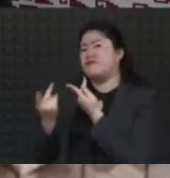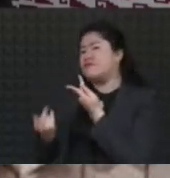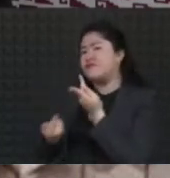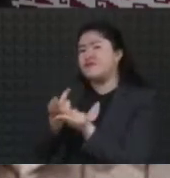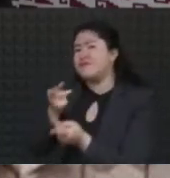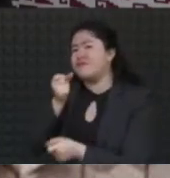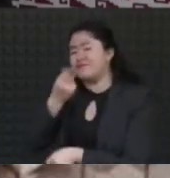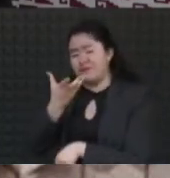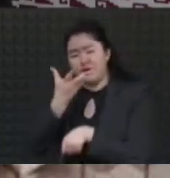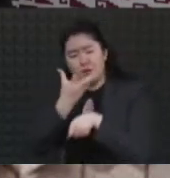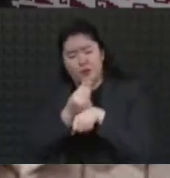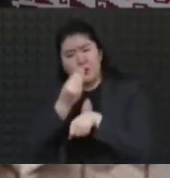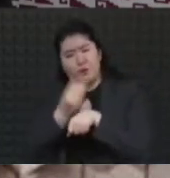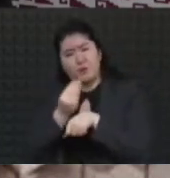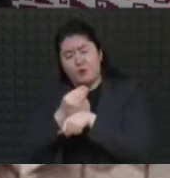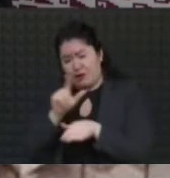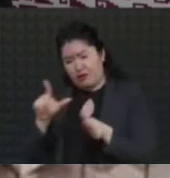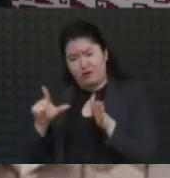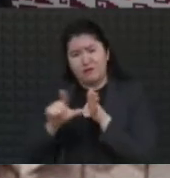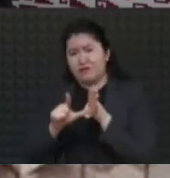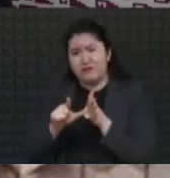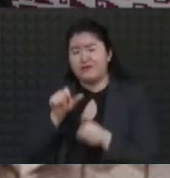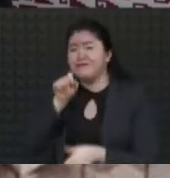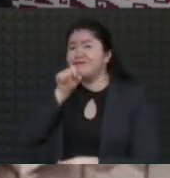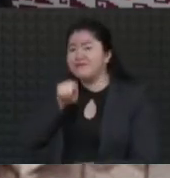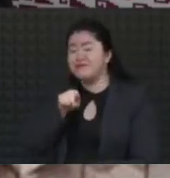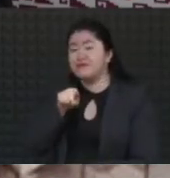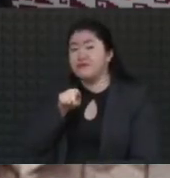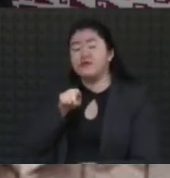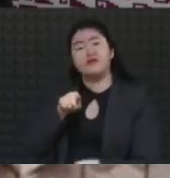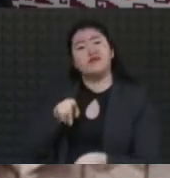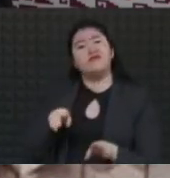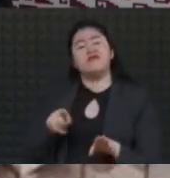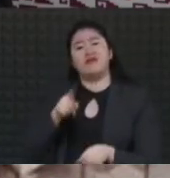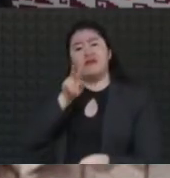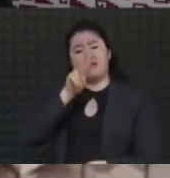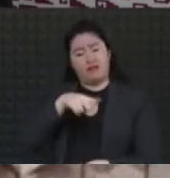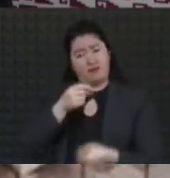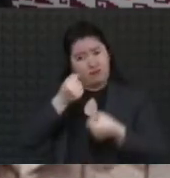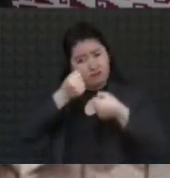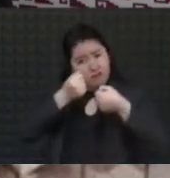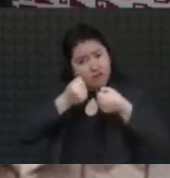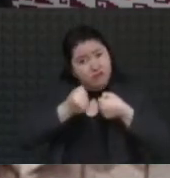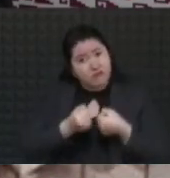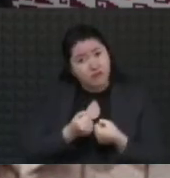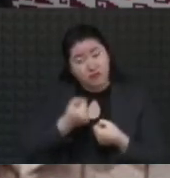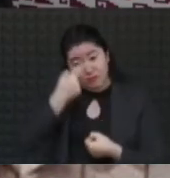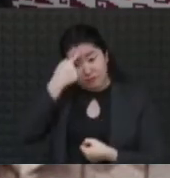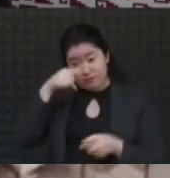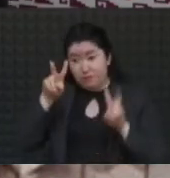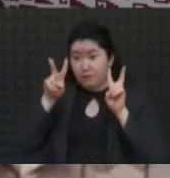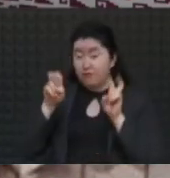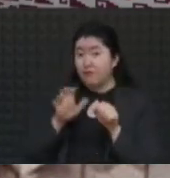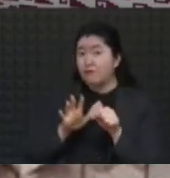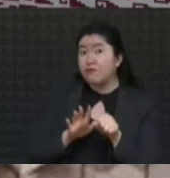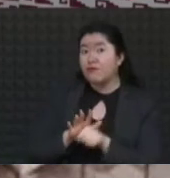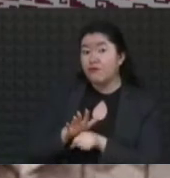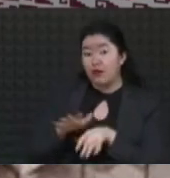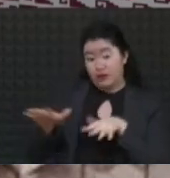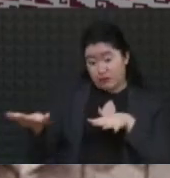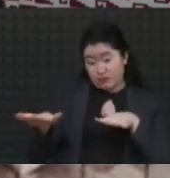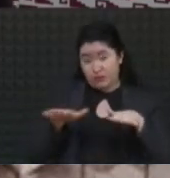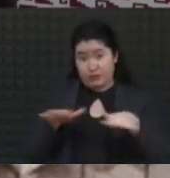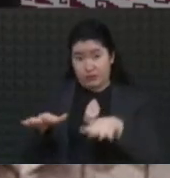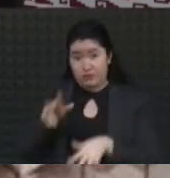de rehabilitación de la línea, estas instalaciones, estos soportes, ¿qué tan seguros serán, sobre todo para el tema de los